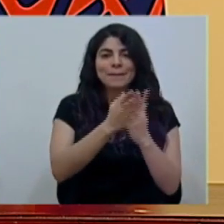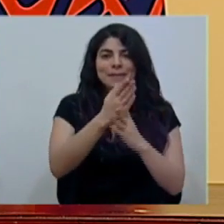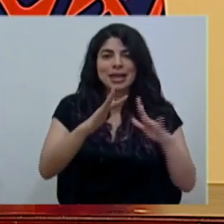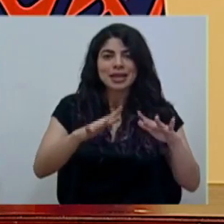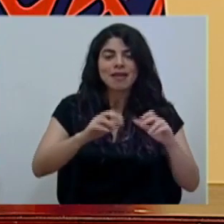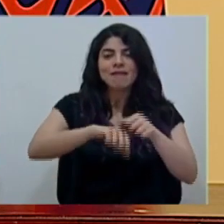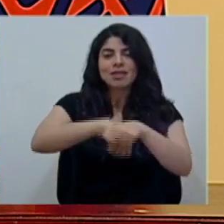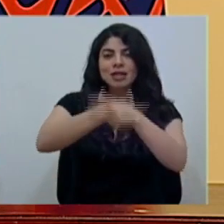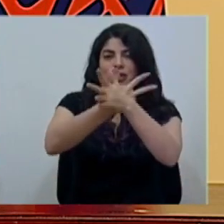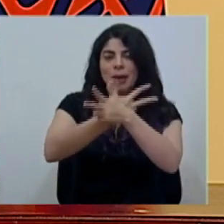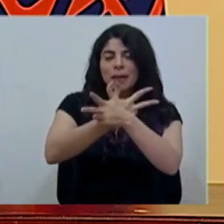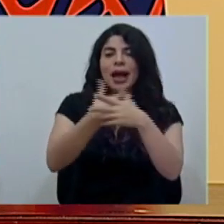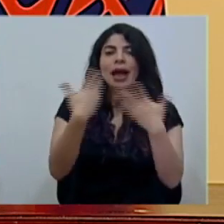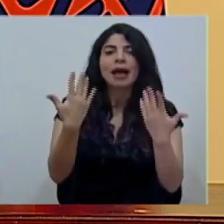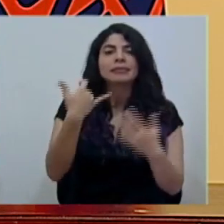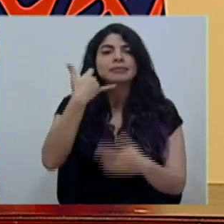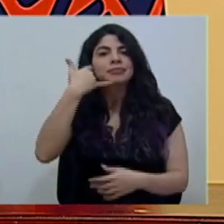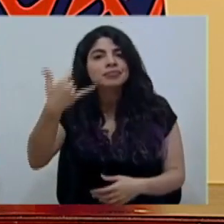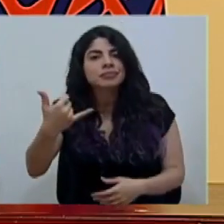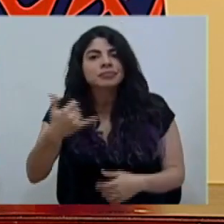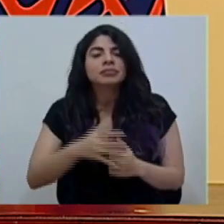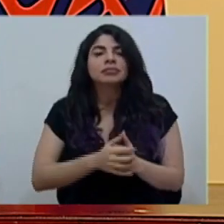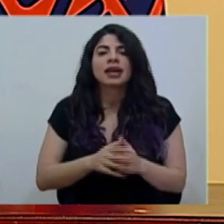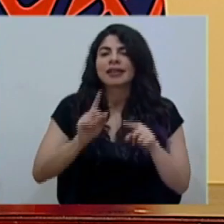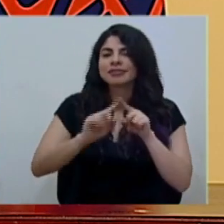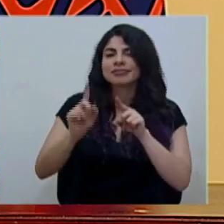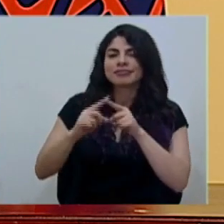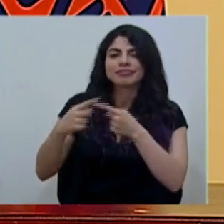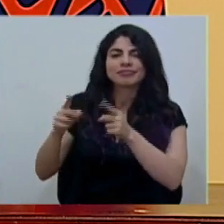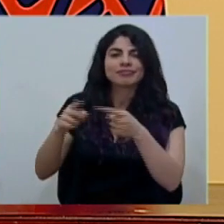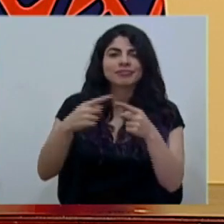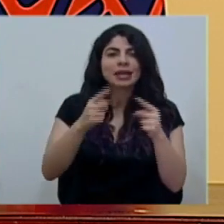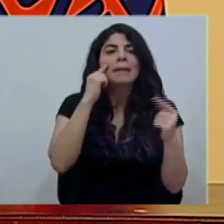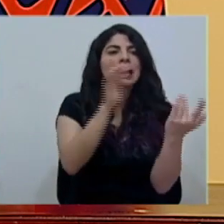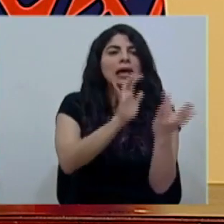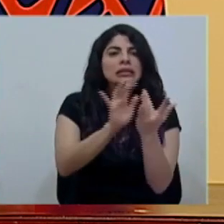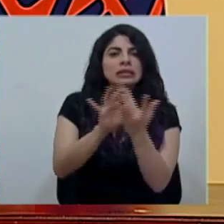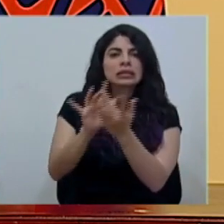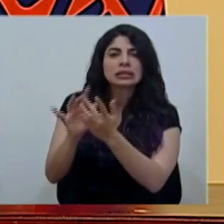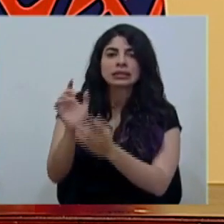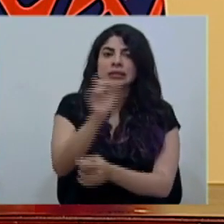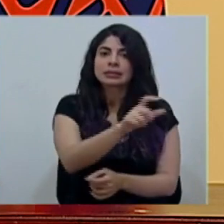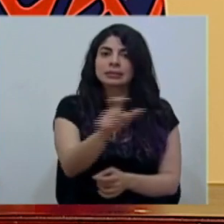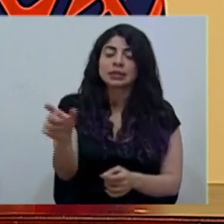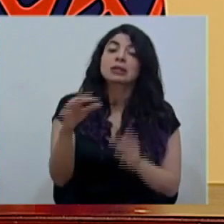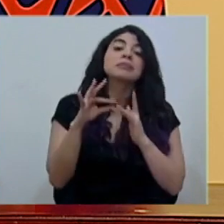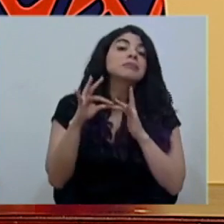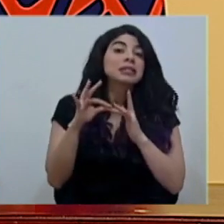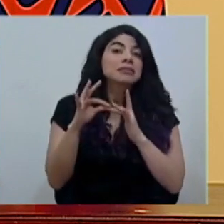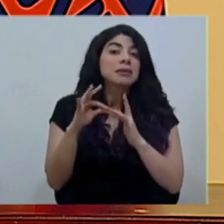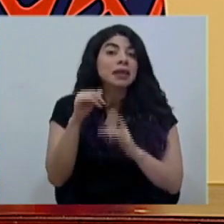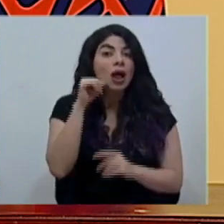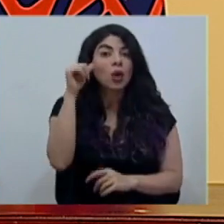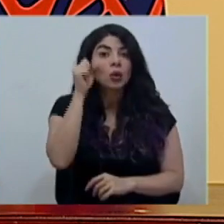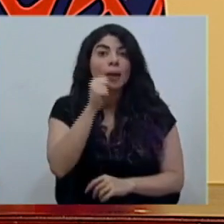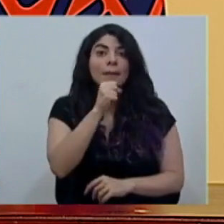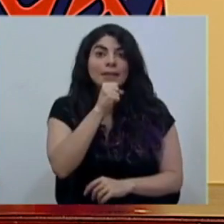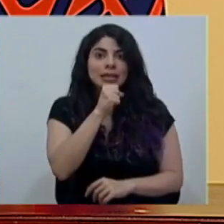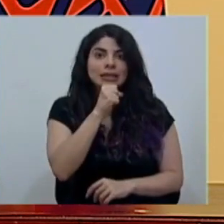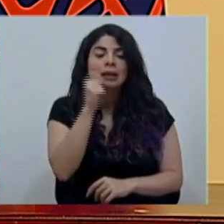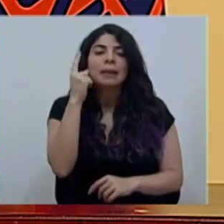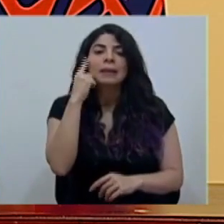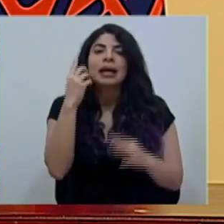videollamadas, llamadas telefónicas y demás, para estar en contacto con toda la población, especialmente con los adultos mayores,